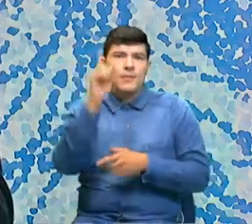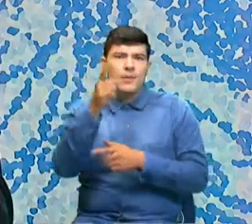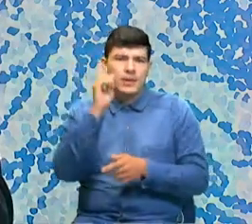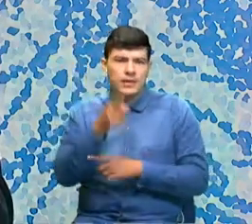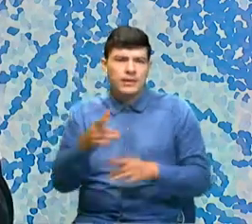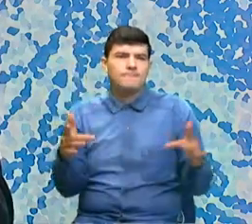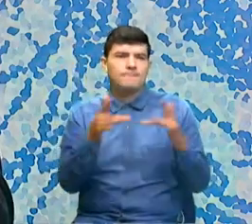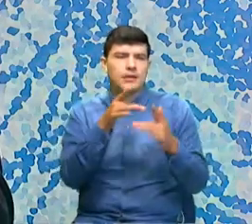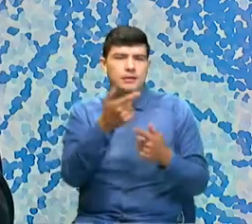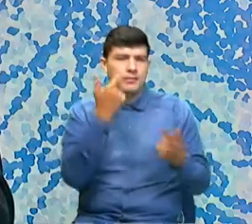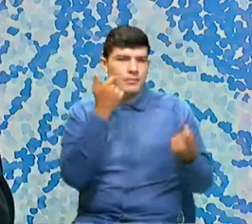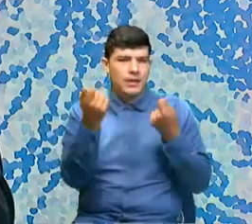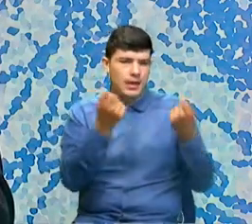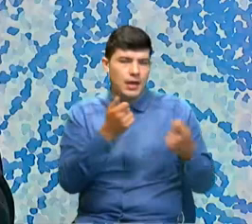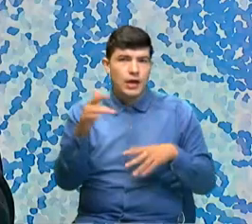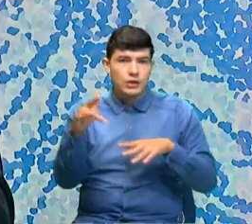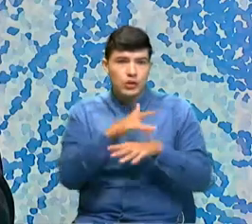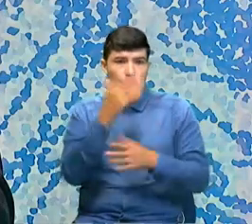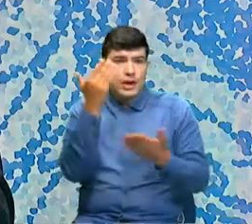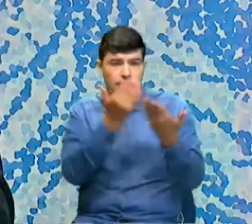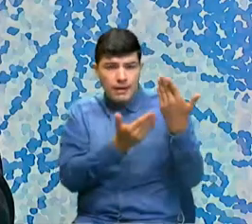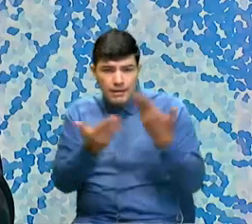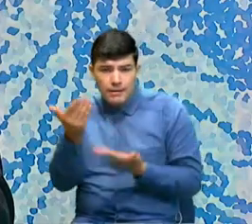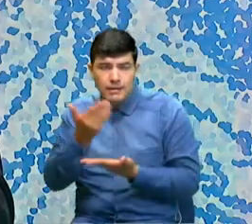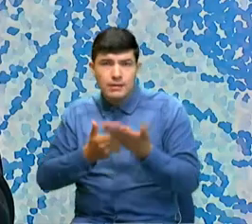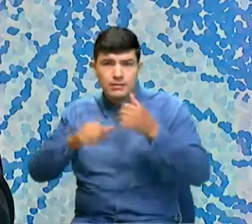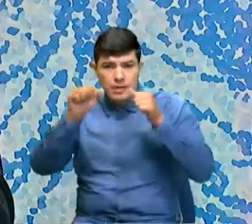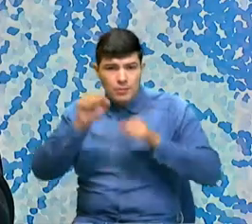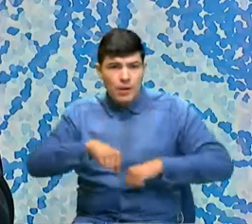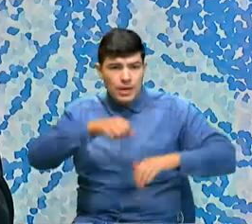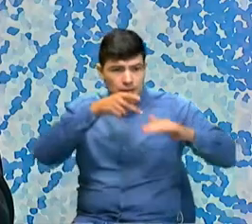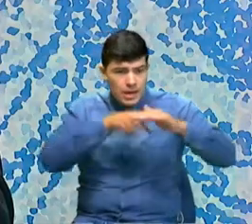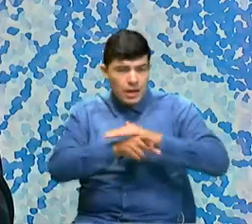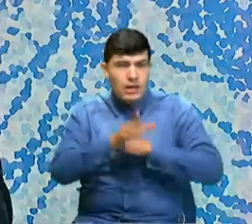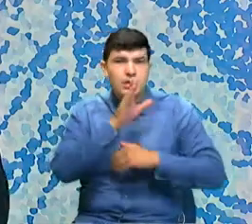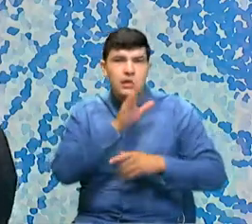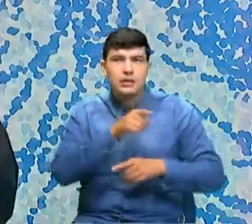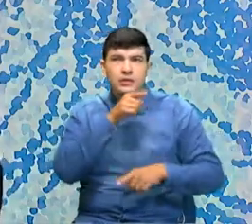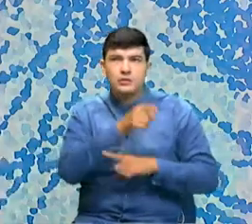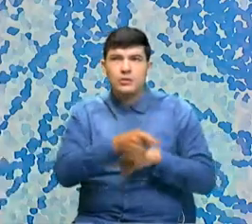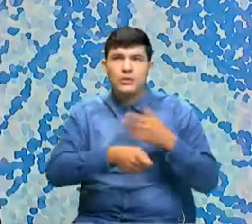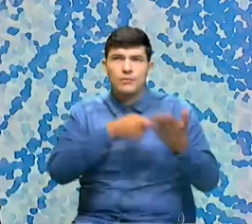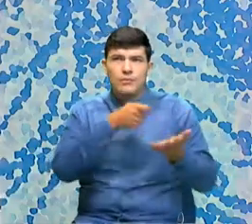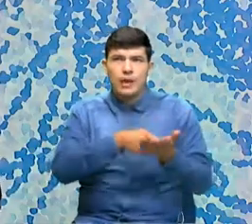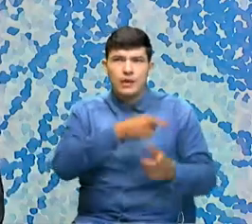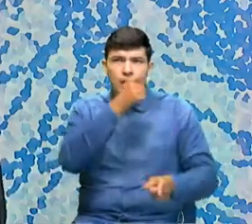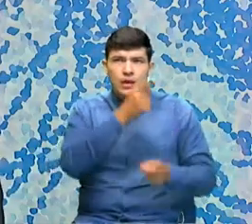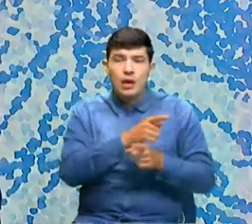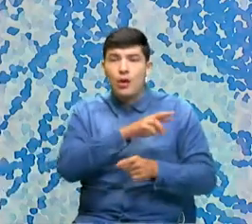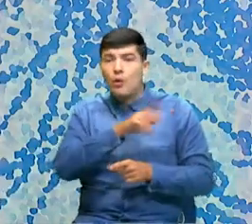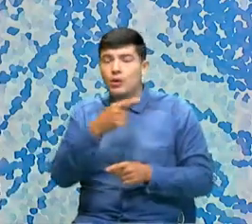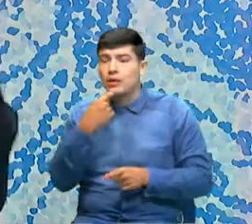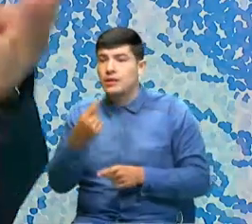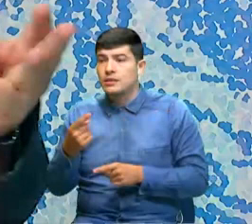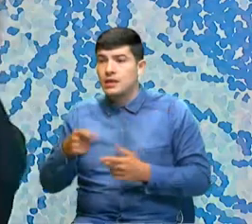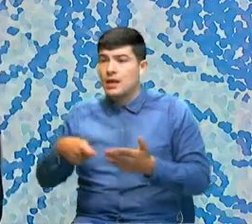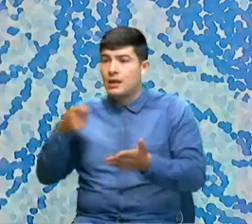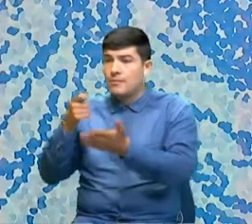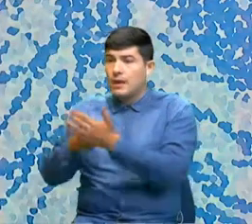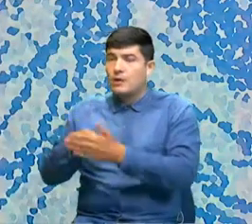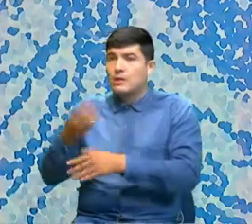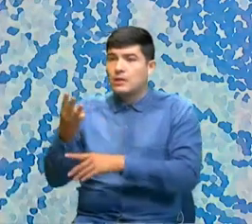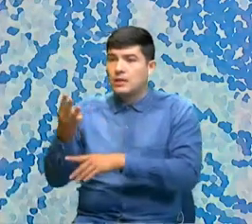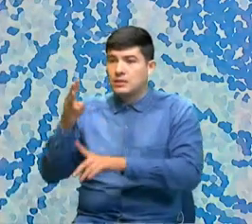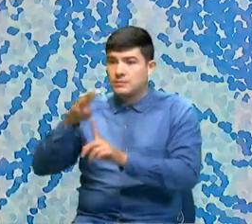eso. Entonces, hay que entrar a analizar, puede estacionar el carro el que esté al día. Hay en otras que colocan el que pague